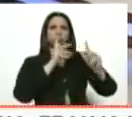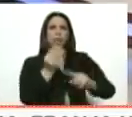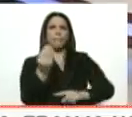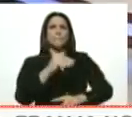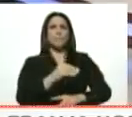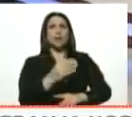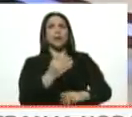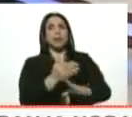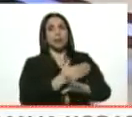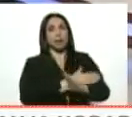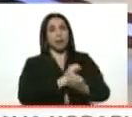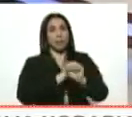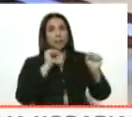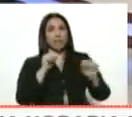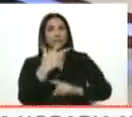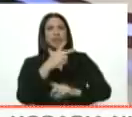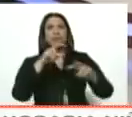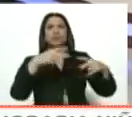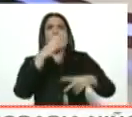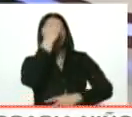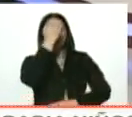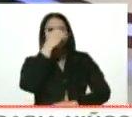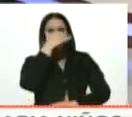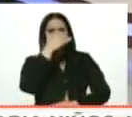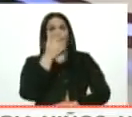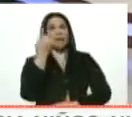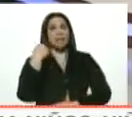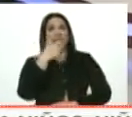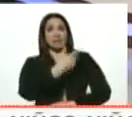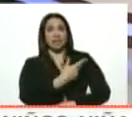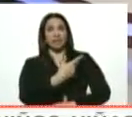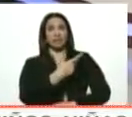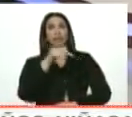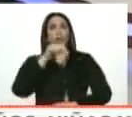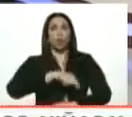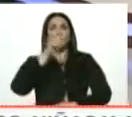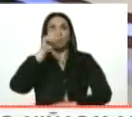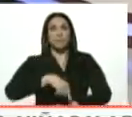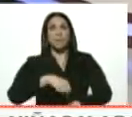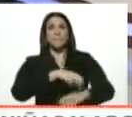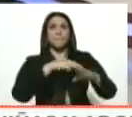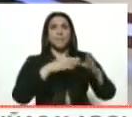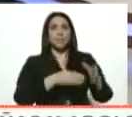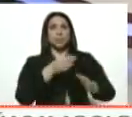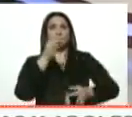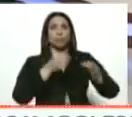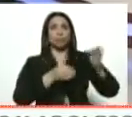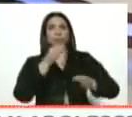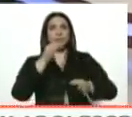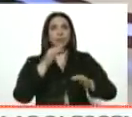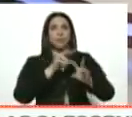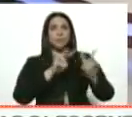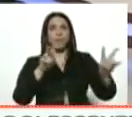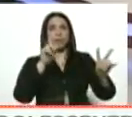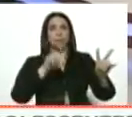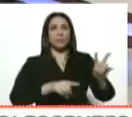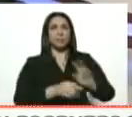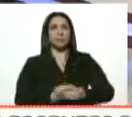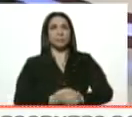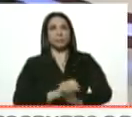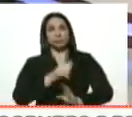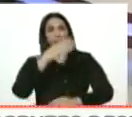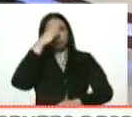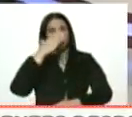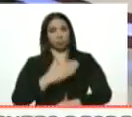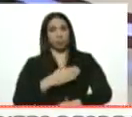temprano tres nuevos mercenarios. El jefe de Estado reportó tres ayer y hoy, tanto el ministro de Interior, Justicia y Paz como también el comandante del CEOFAN